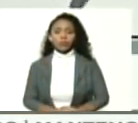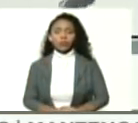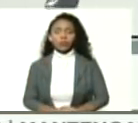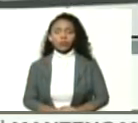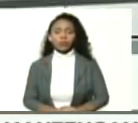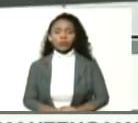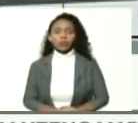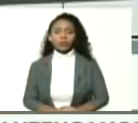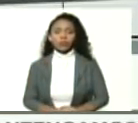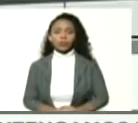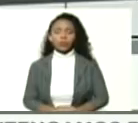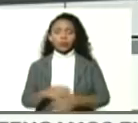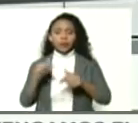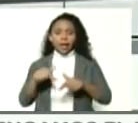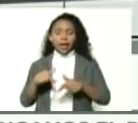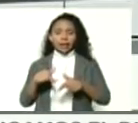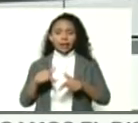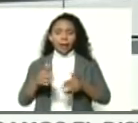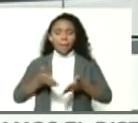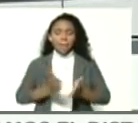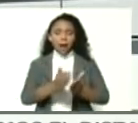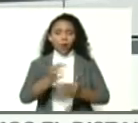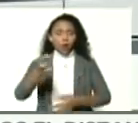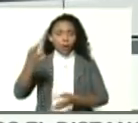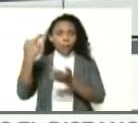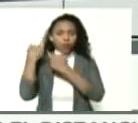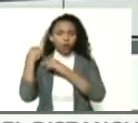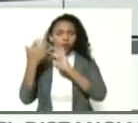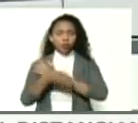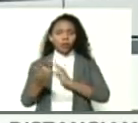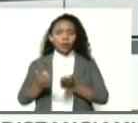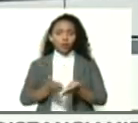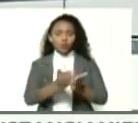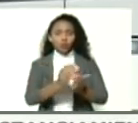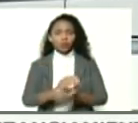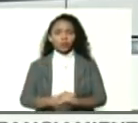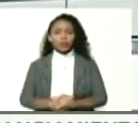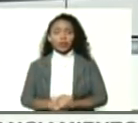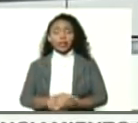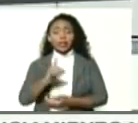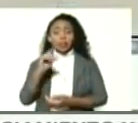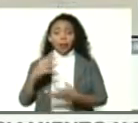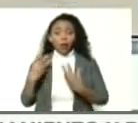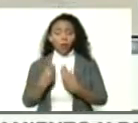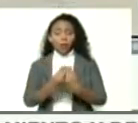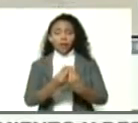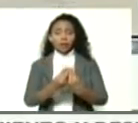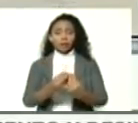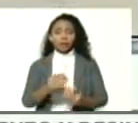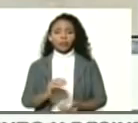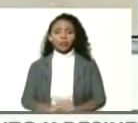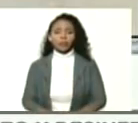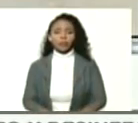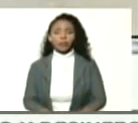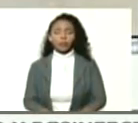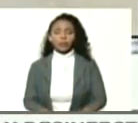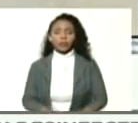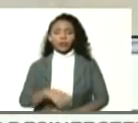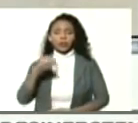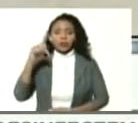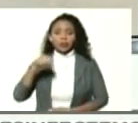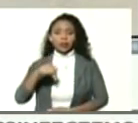comandante de esta unidad, al comandante de Guardacost, que nos está acompañando en esta